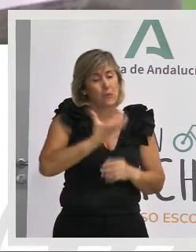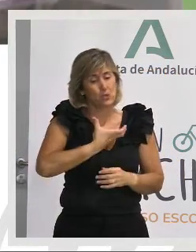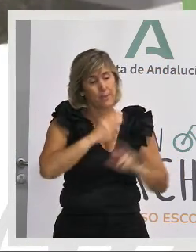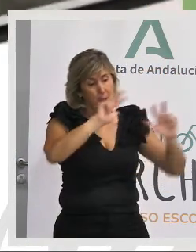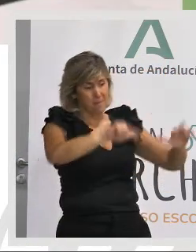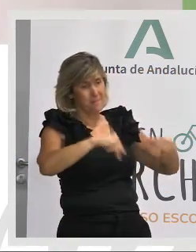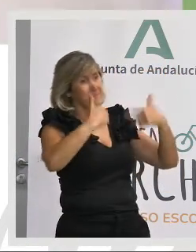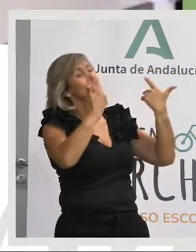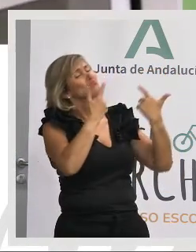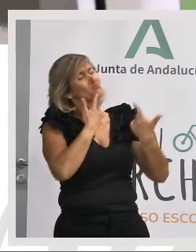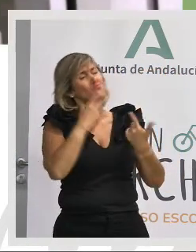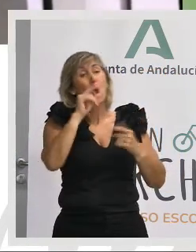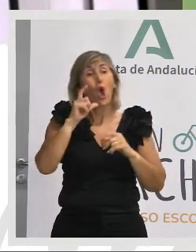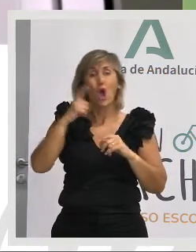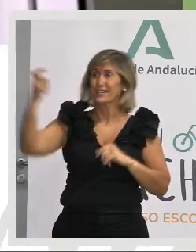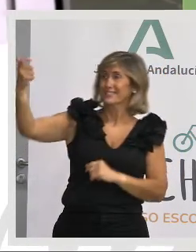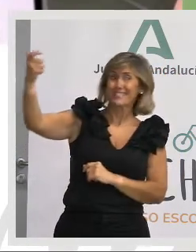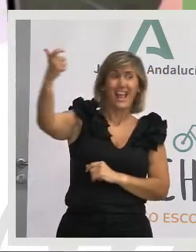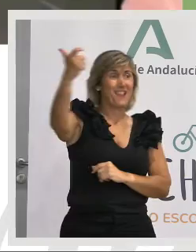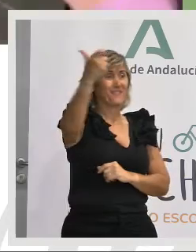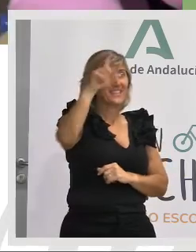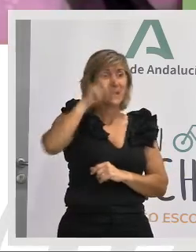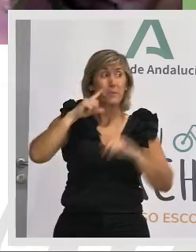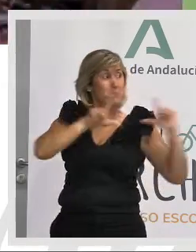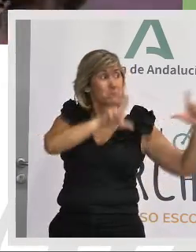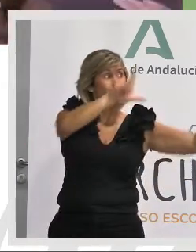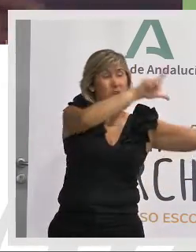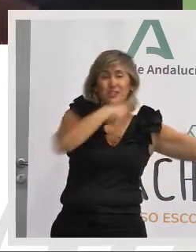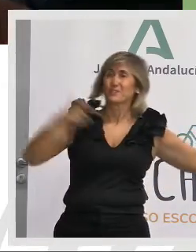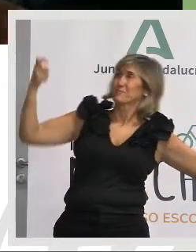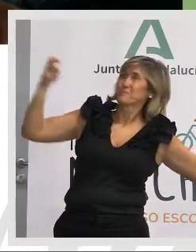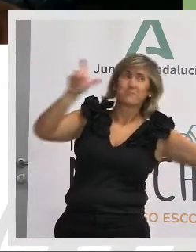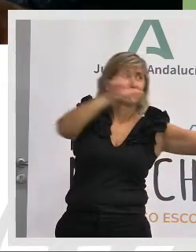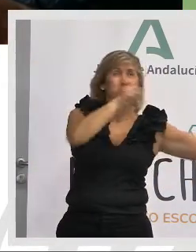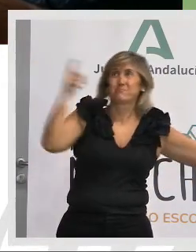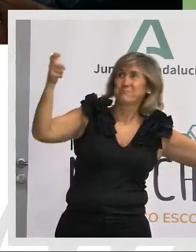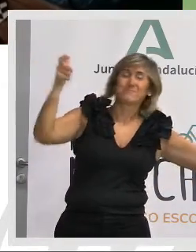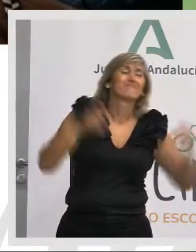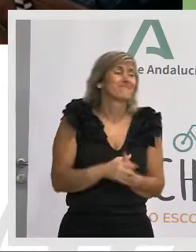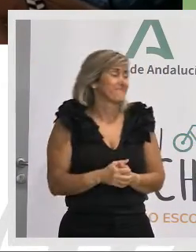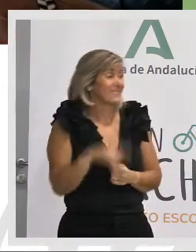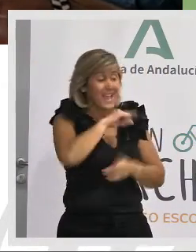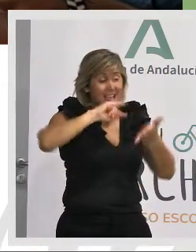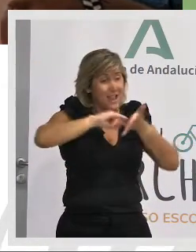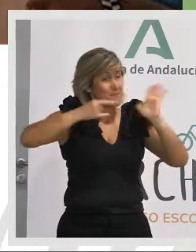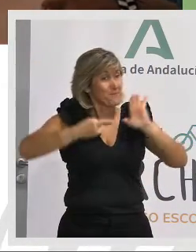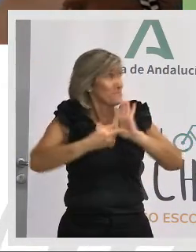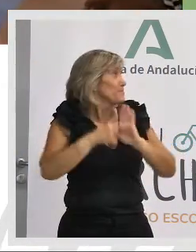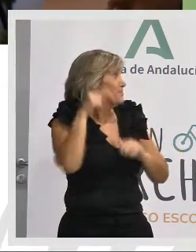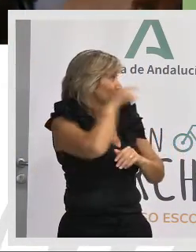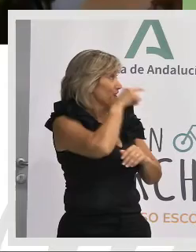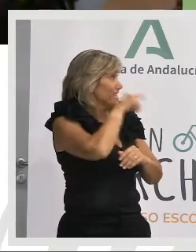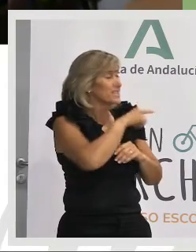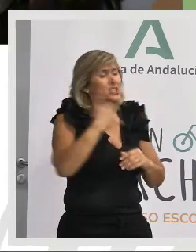y hacerse selfies originales con cada uno de los murales encontrados. El proyecto de Visibú estaba